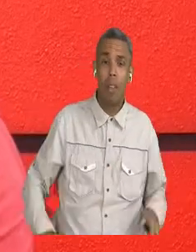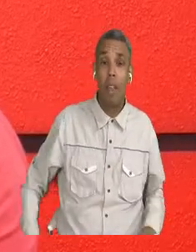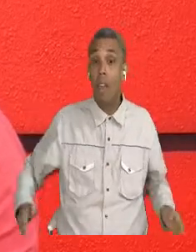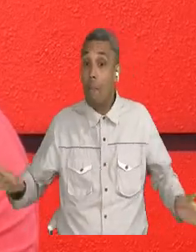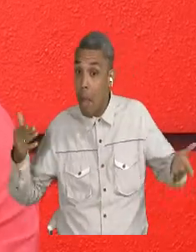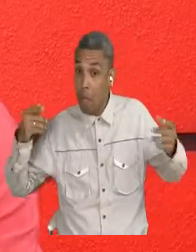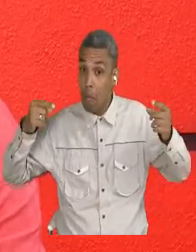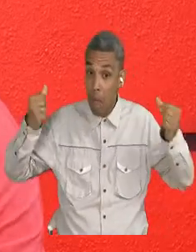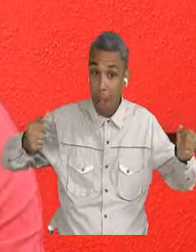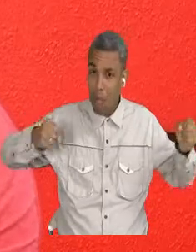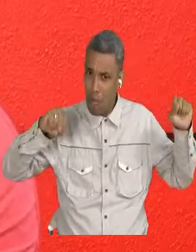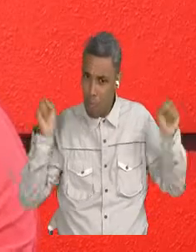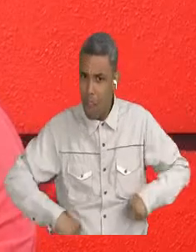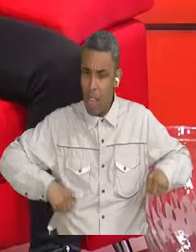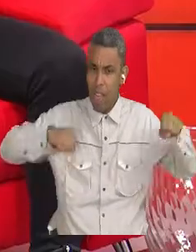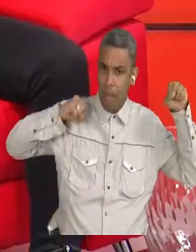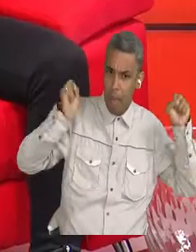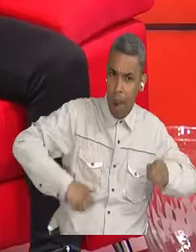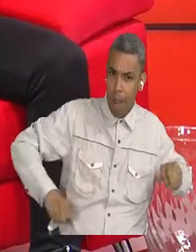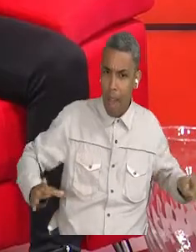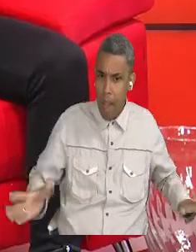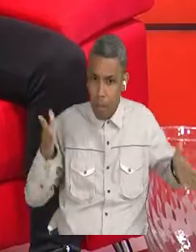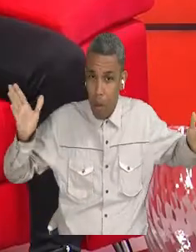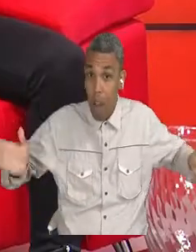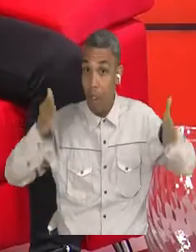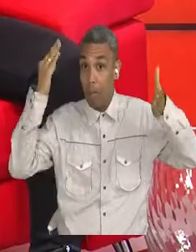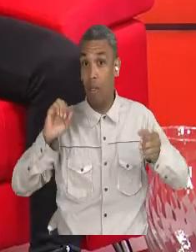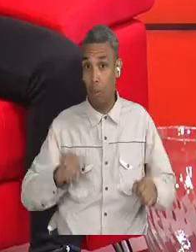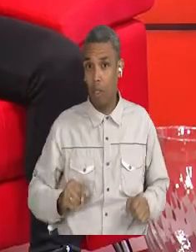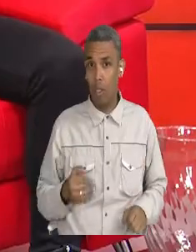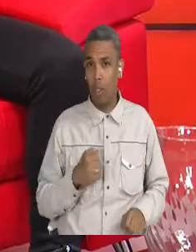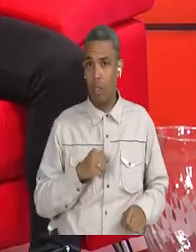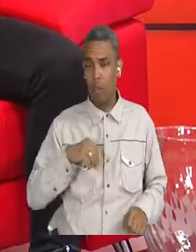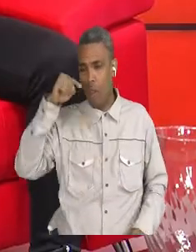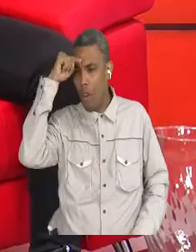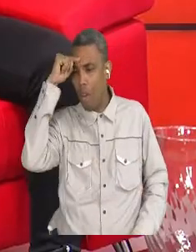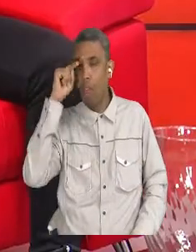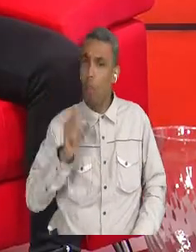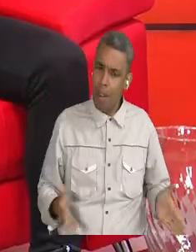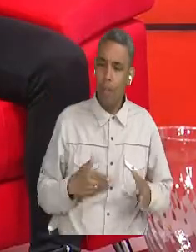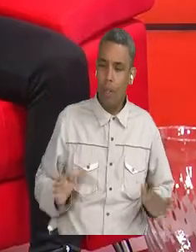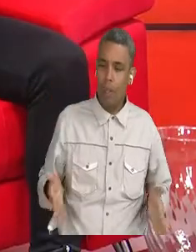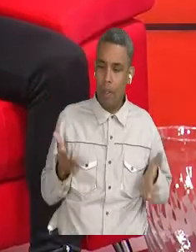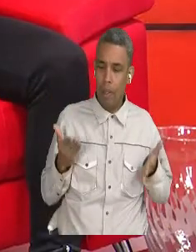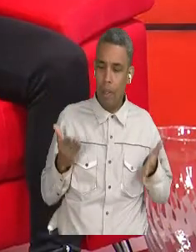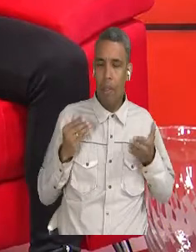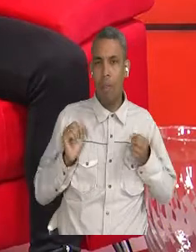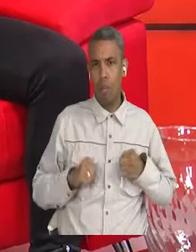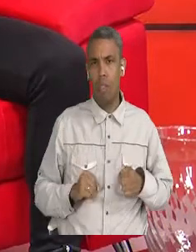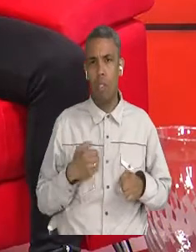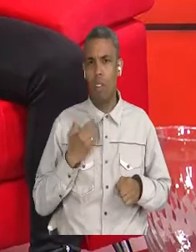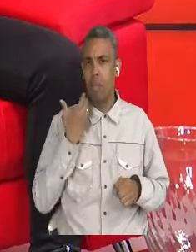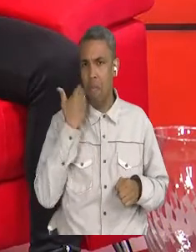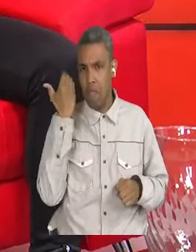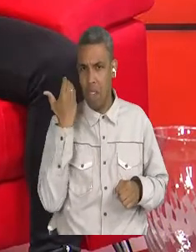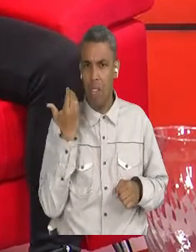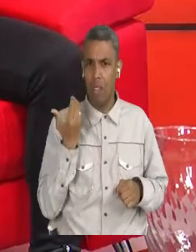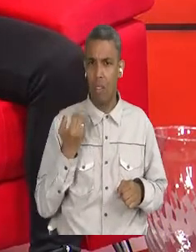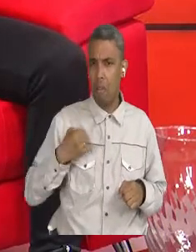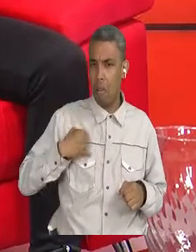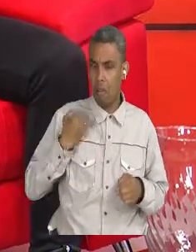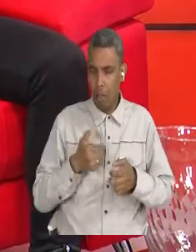que usted puede, vamos que usted es capaz, ¿sí? Independientemente de la edad que tenga o cualquier problema que tenga, queremos darle